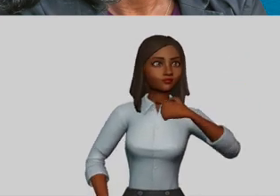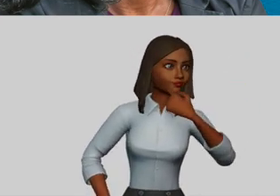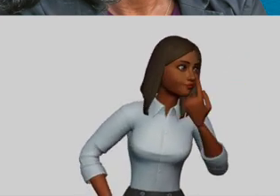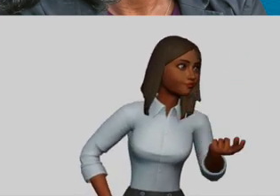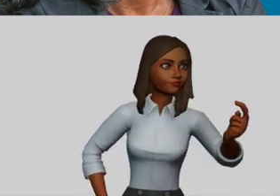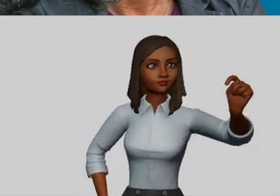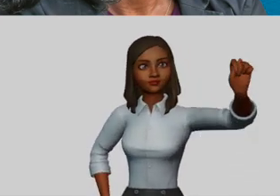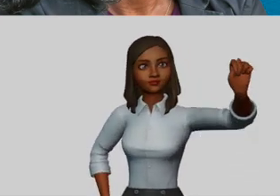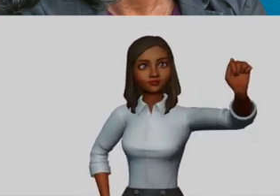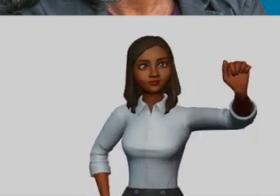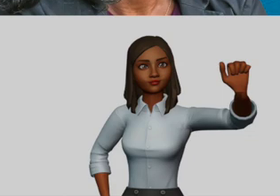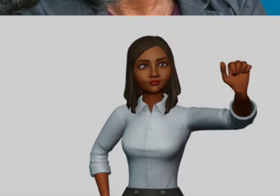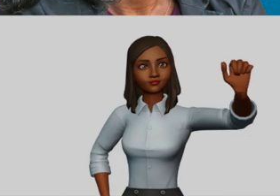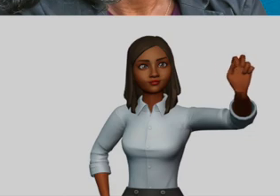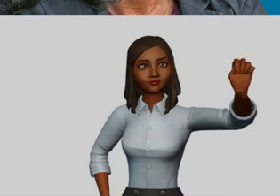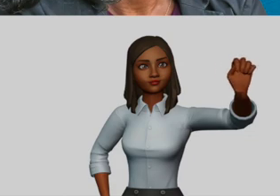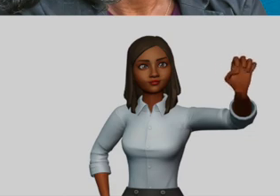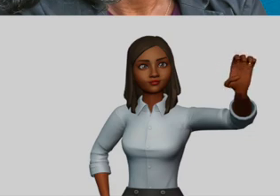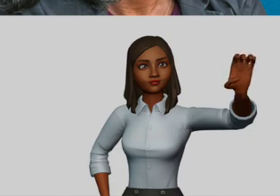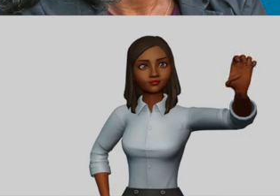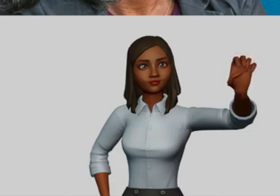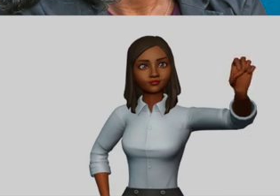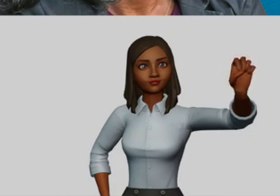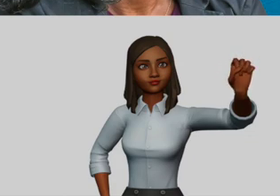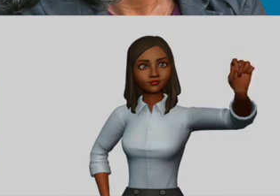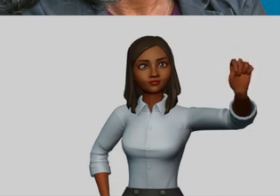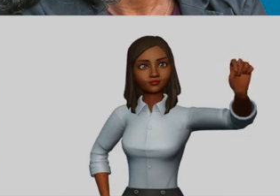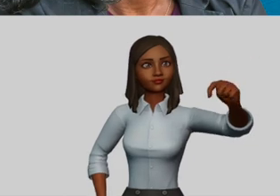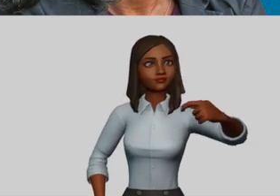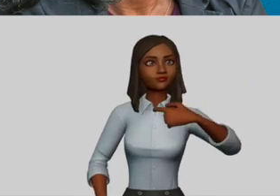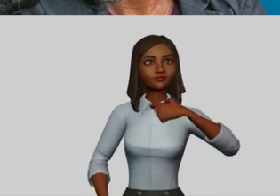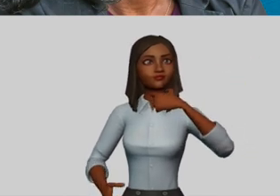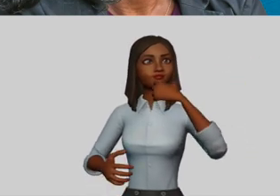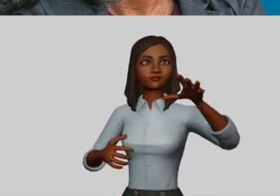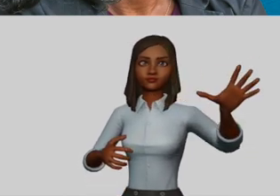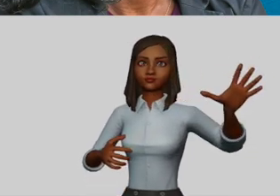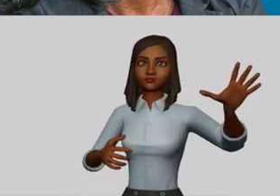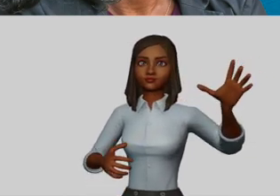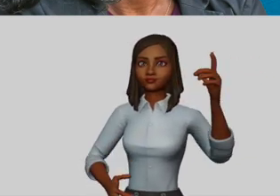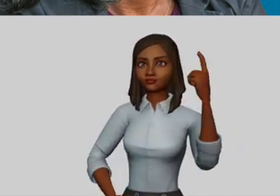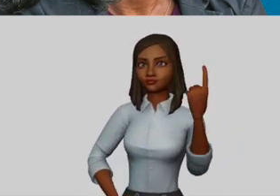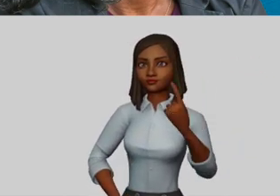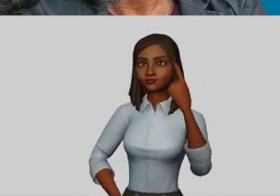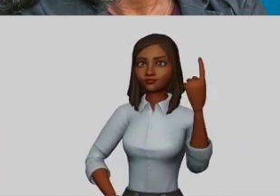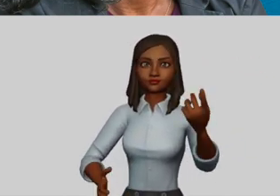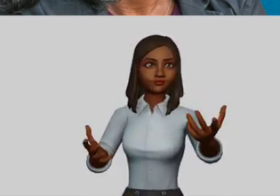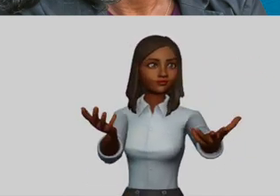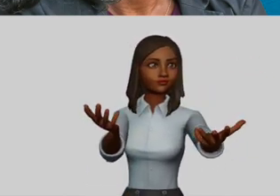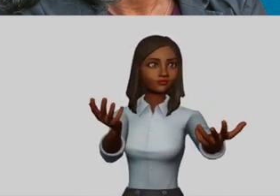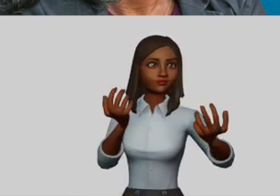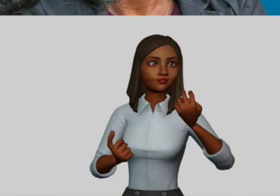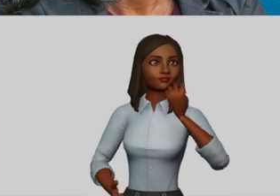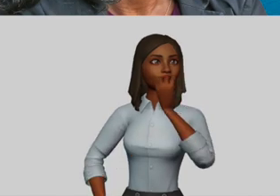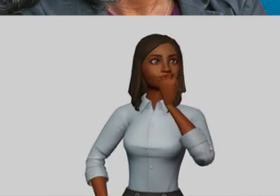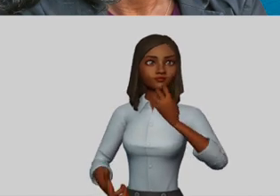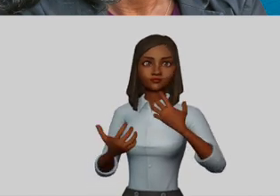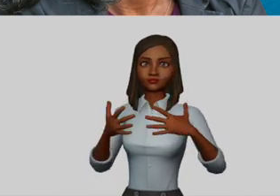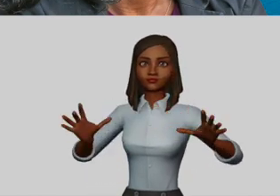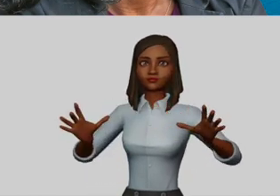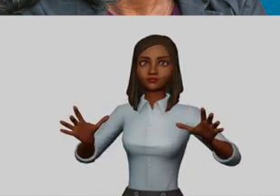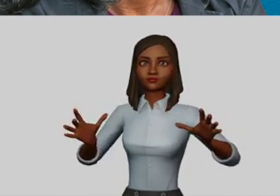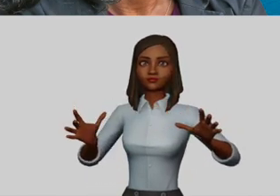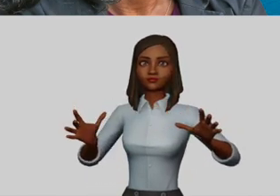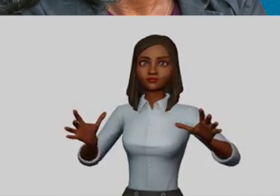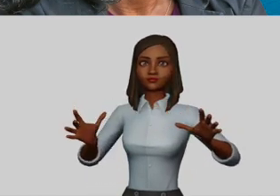año. ¡Qué ejemplo, Yamillet, tú eres! Y una pregunta, cuando tú dices que lo volvieron un negocio, ¿cuál es el negocio? Sí,